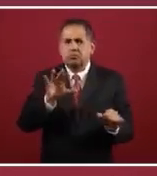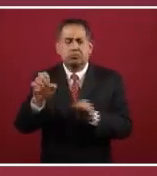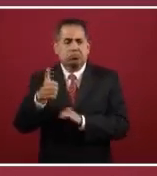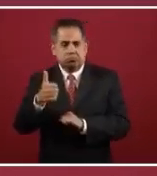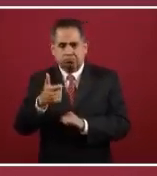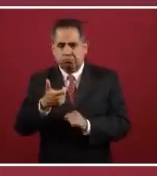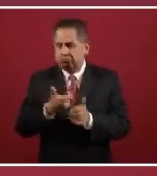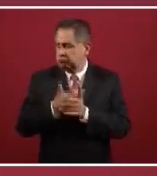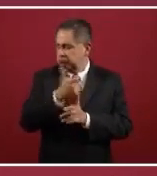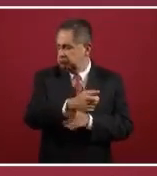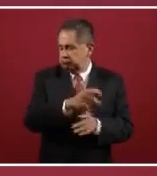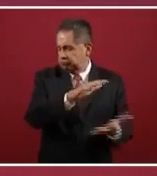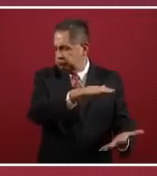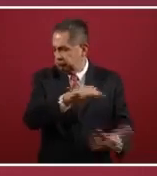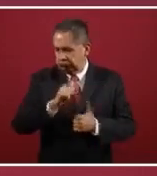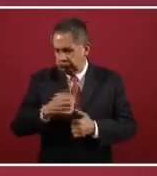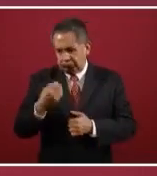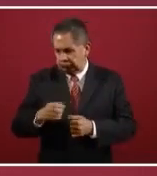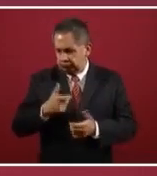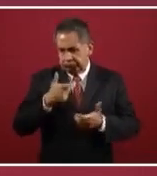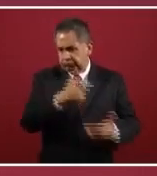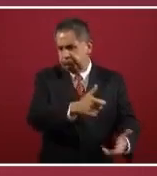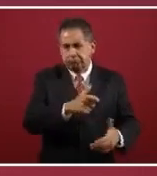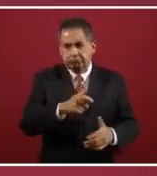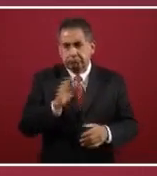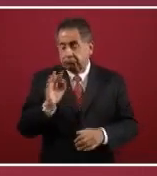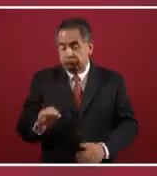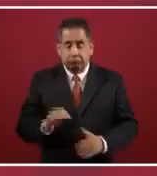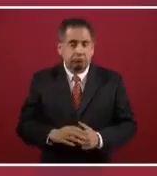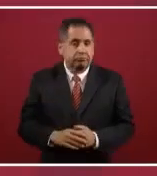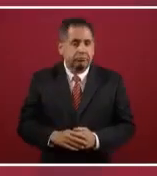$5,600 la tonelada.